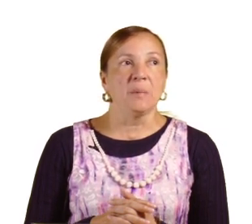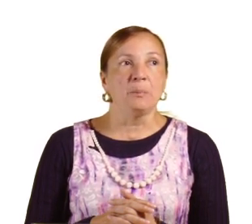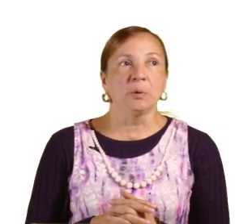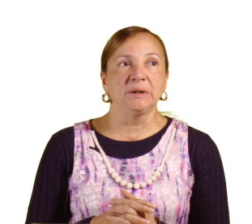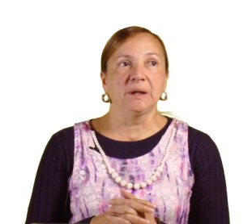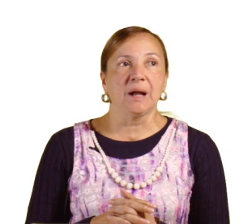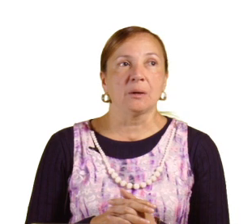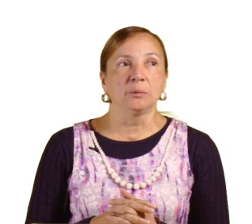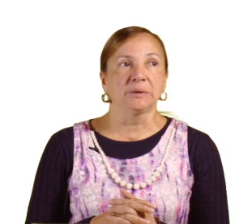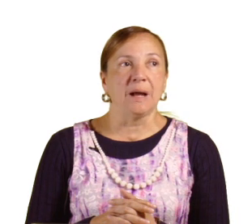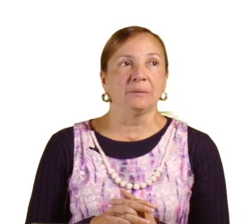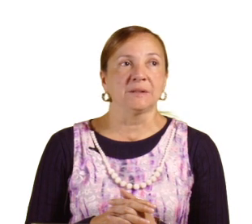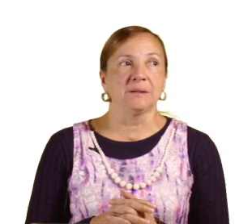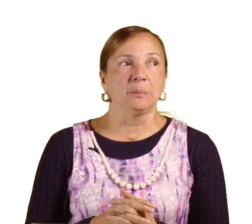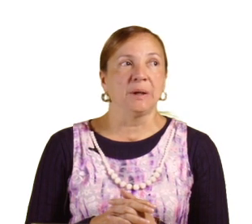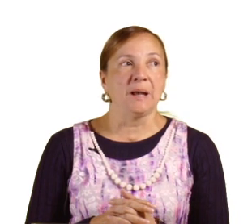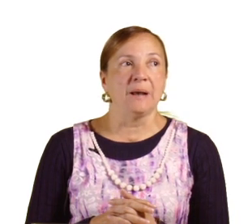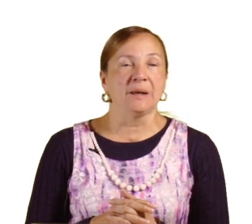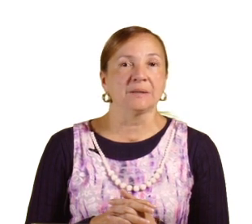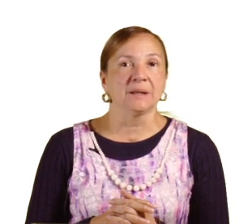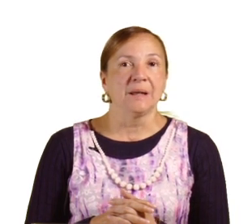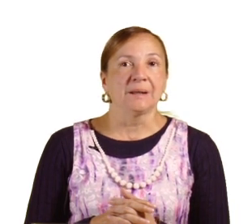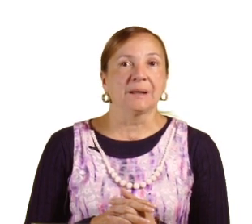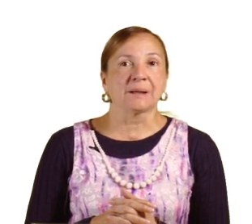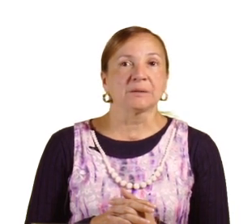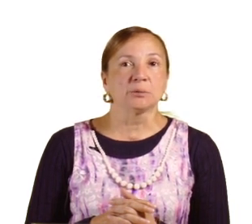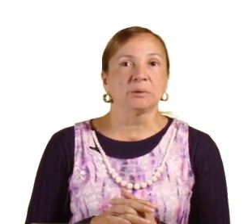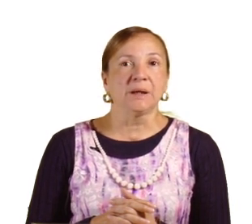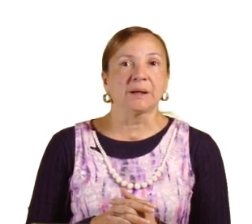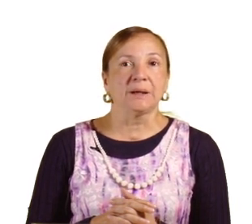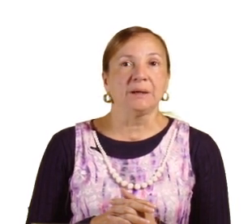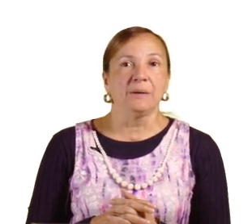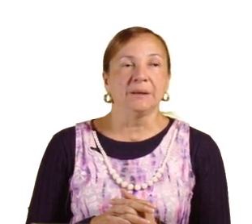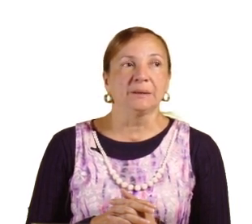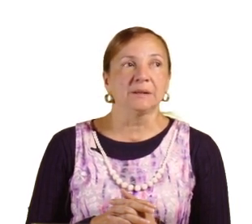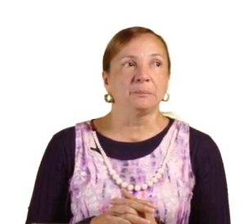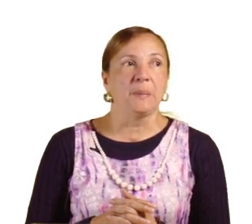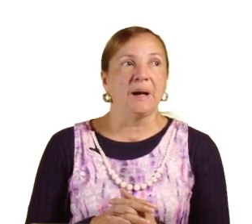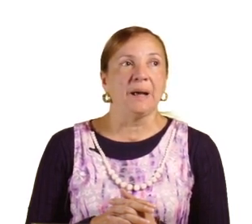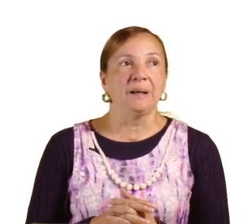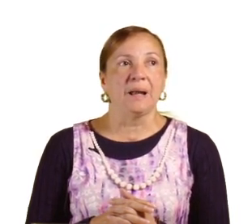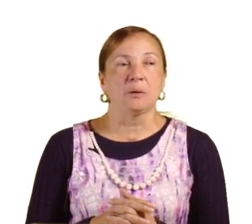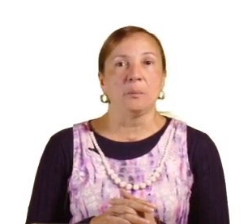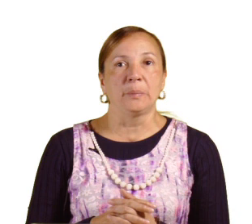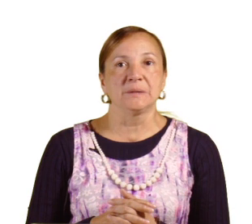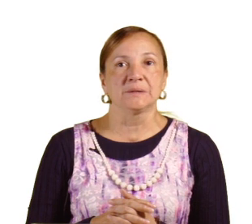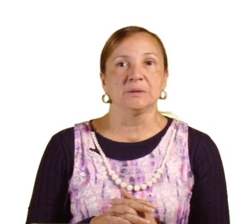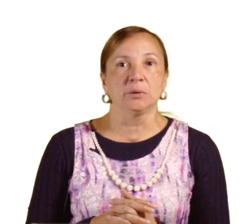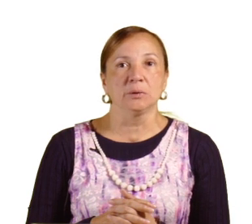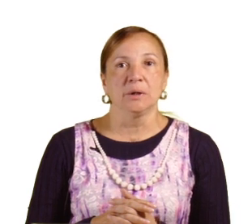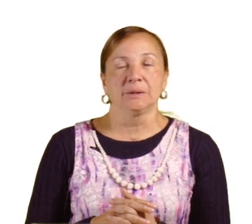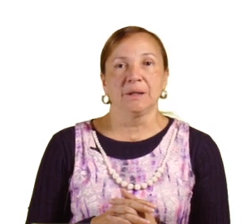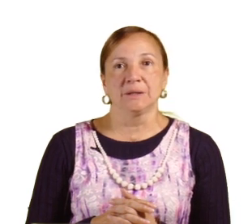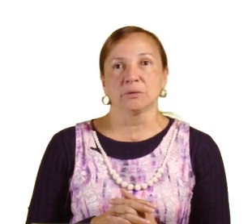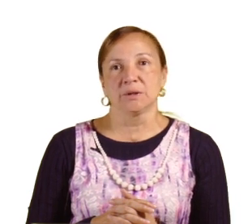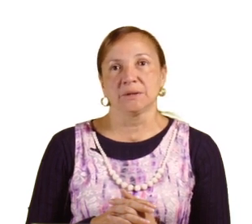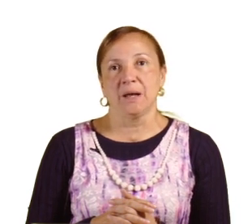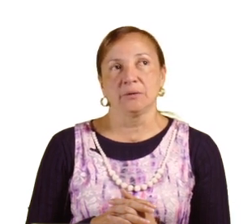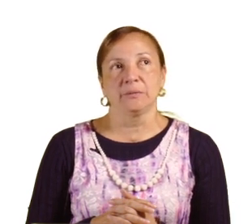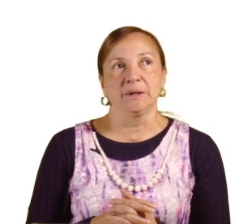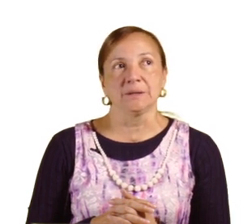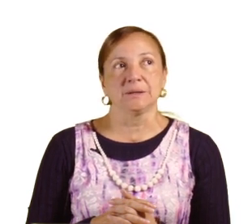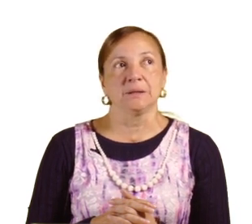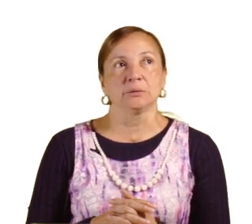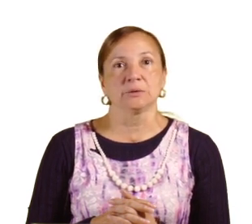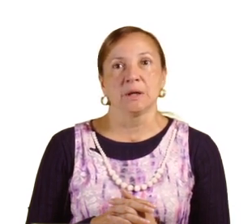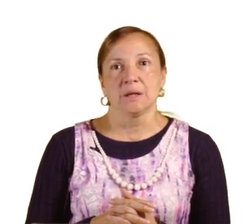las demás políticas contables empleadas que resulten relevantes para la comprensión de esos